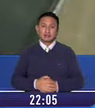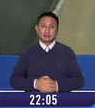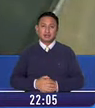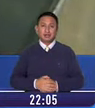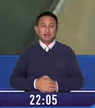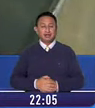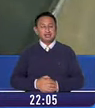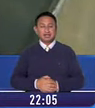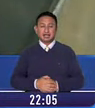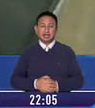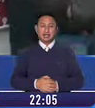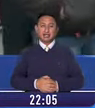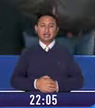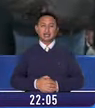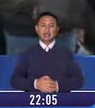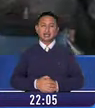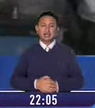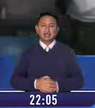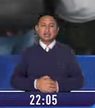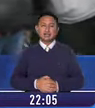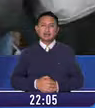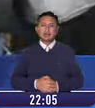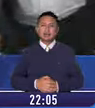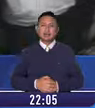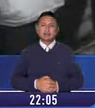Bretaña al sur de la capital en